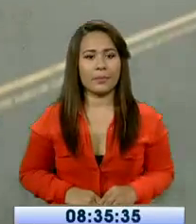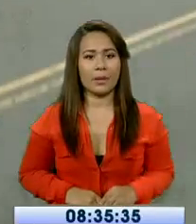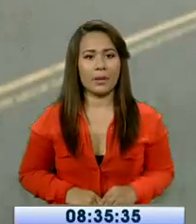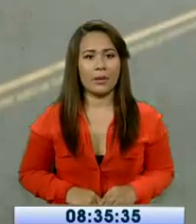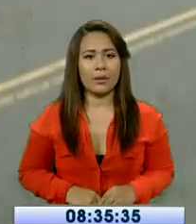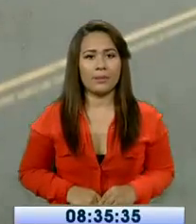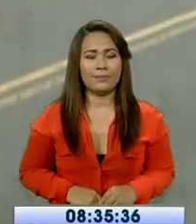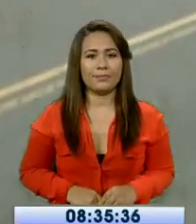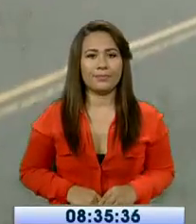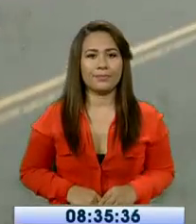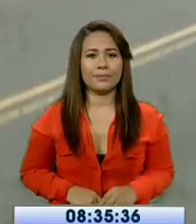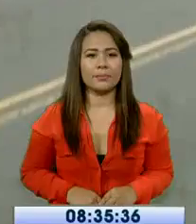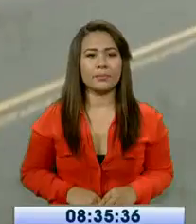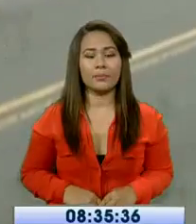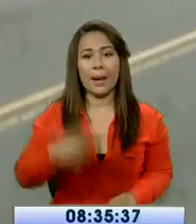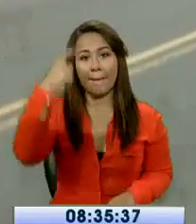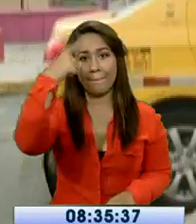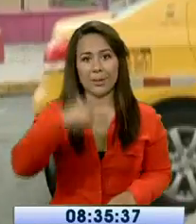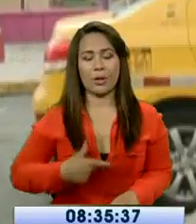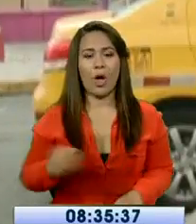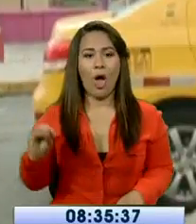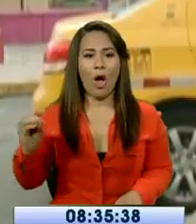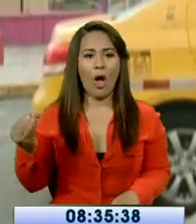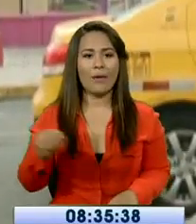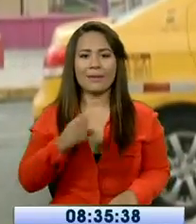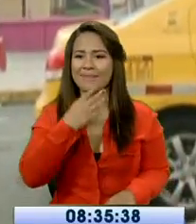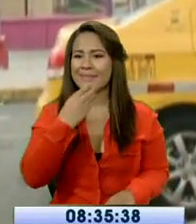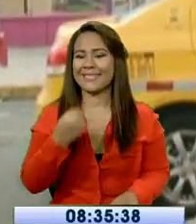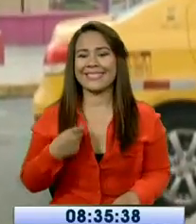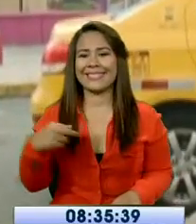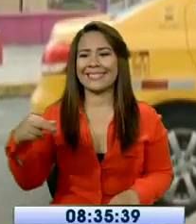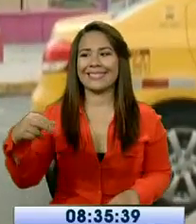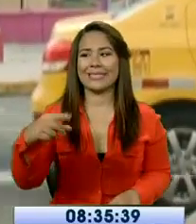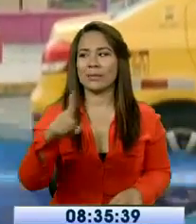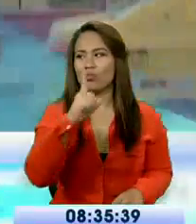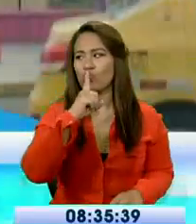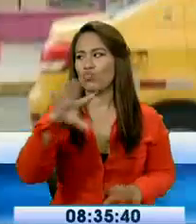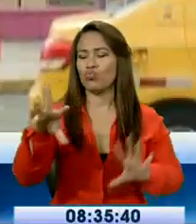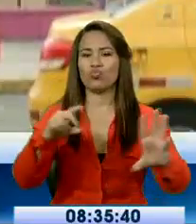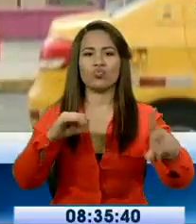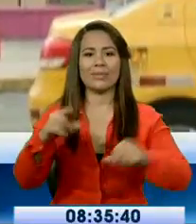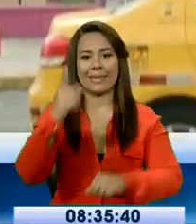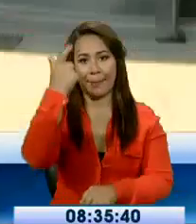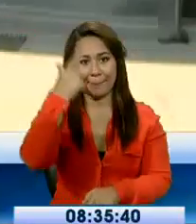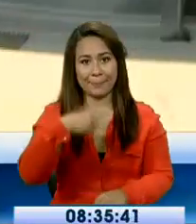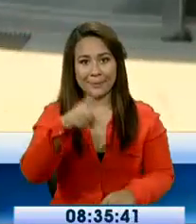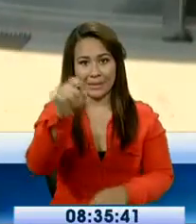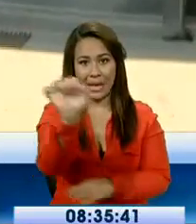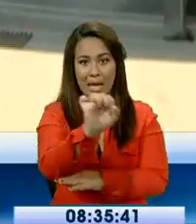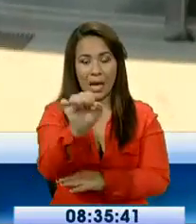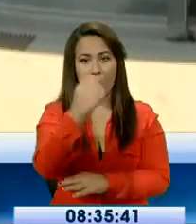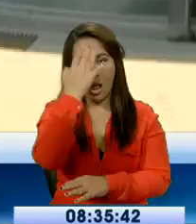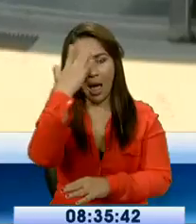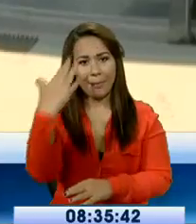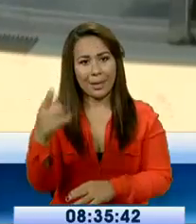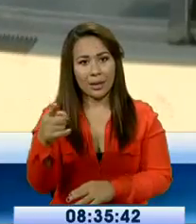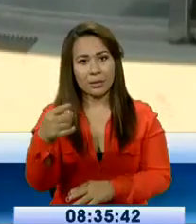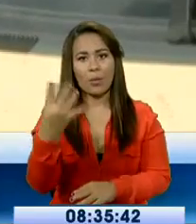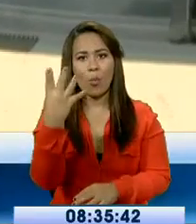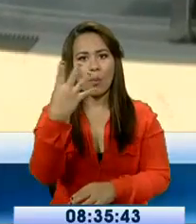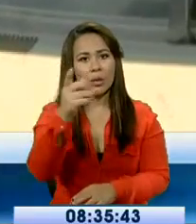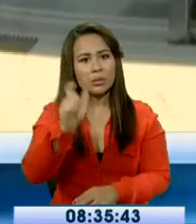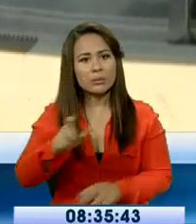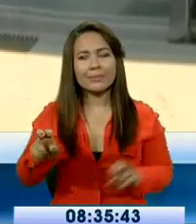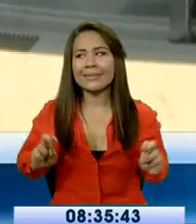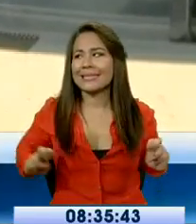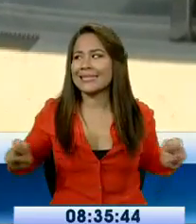Como que más rentable era recorrer las calles robando a transeúntes que buscar pasajeros. A bordo de este vehículo amarillo estaban cuatro sujetos, quienes al